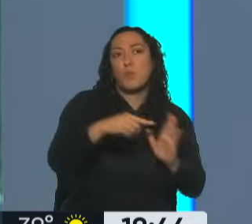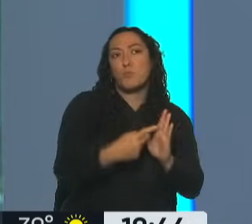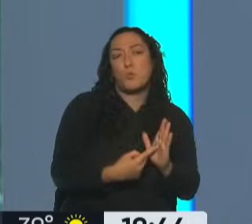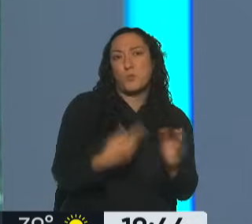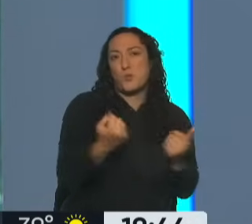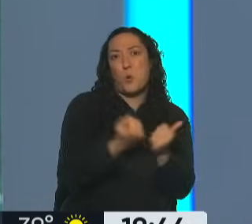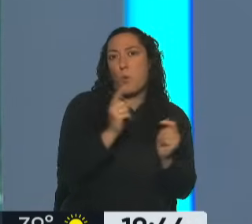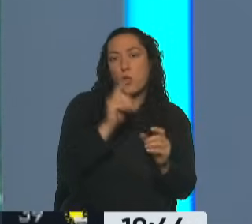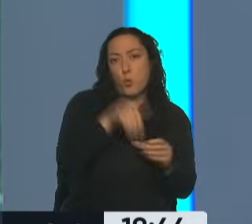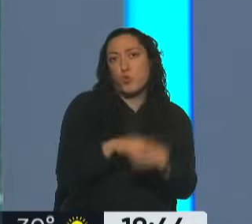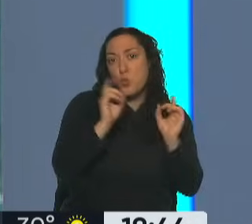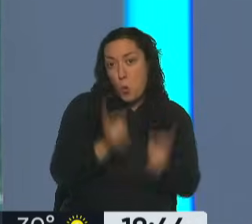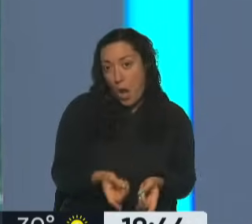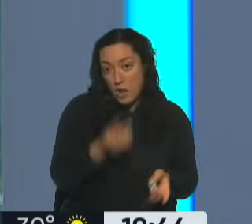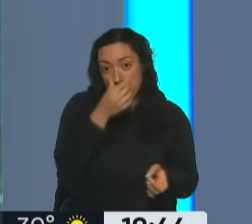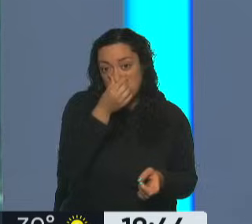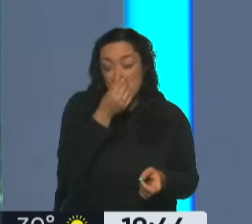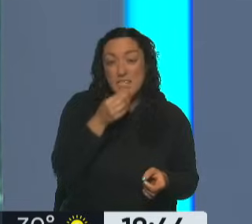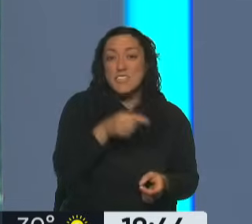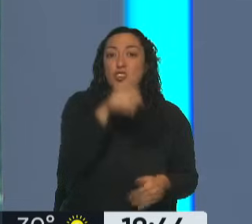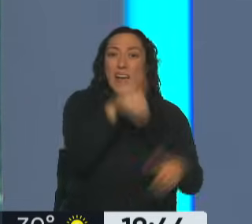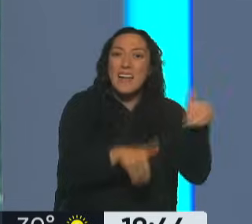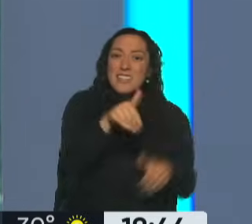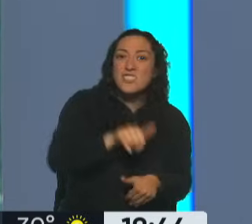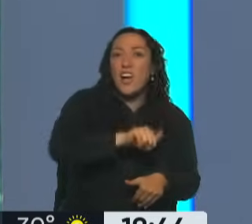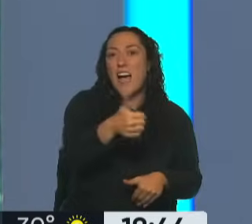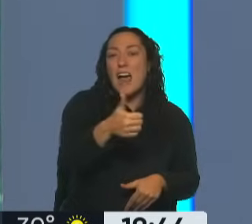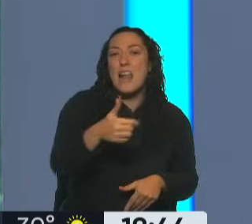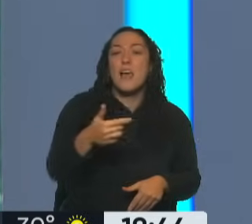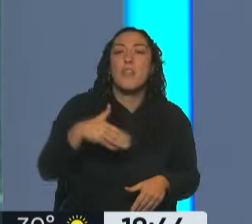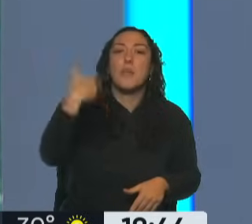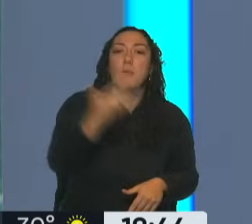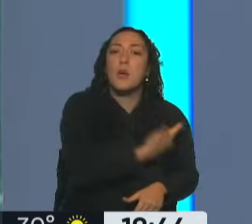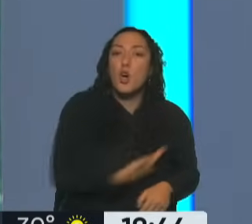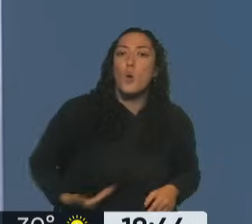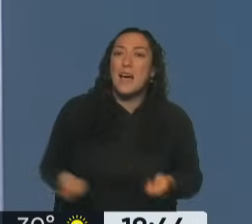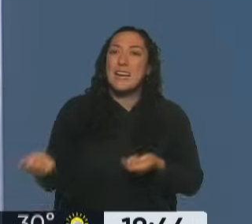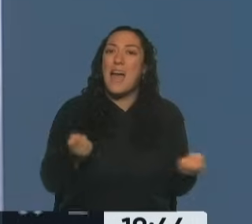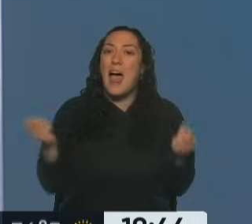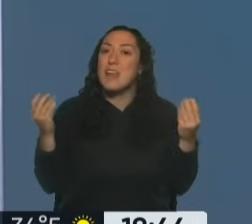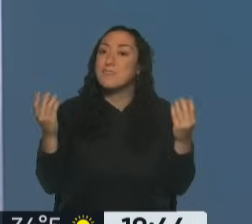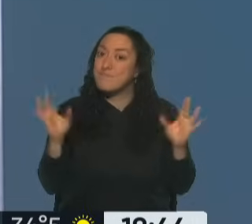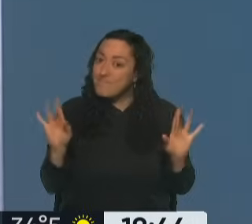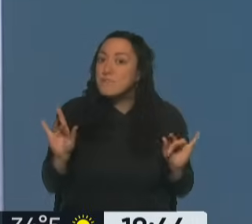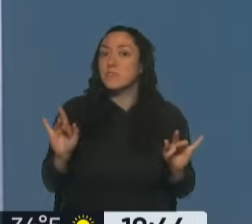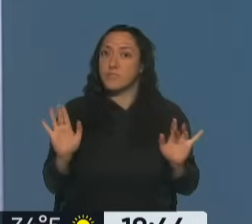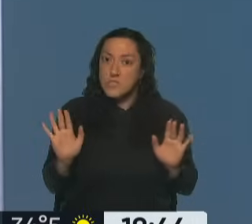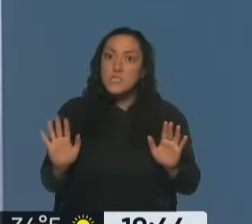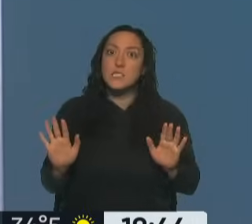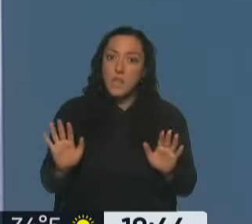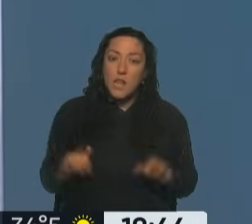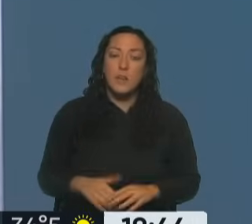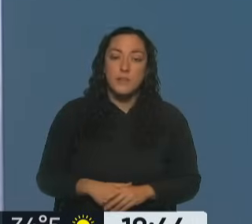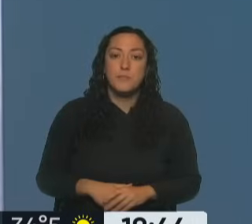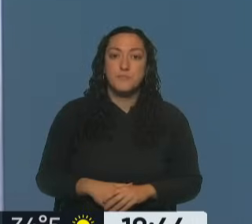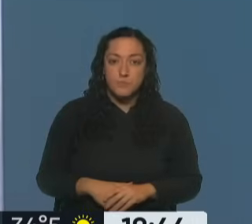que planteas, sirve para ganar una elección, pero después para gobernar es bastante difícil.